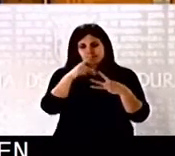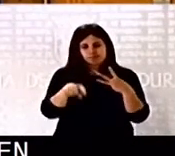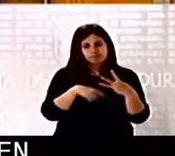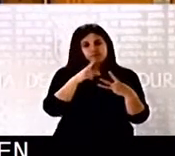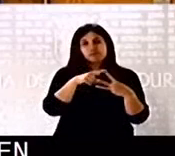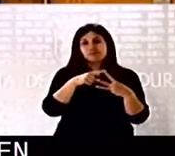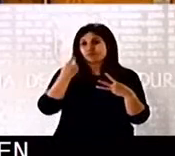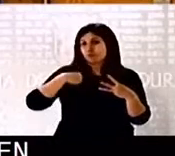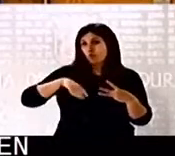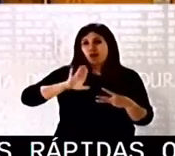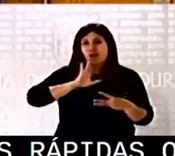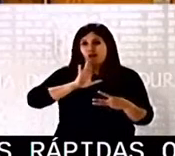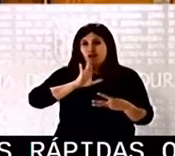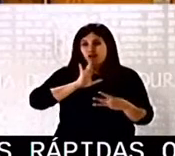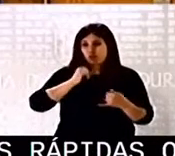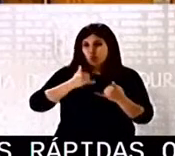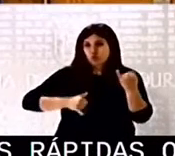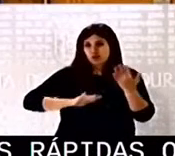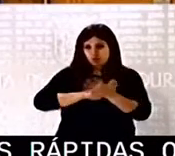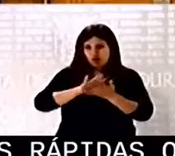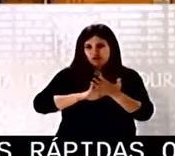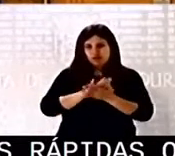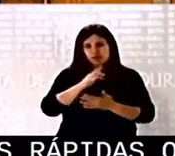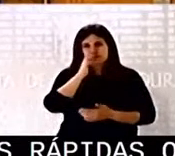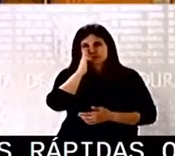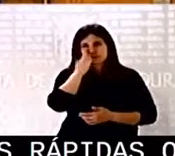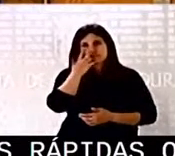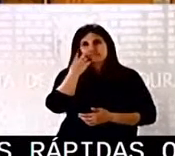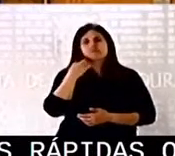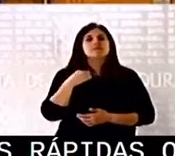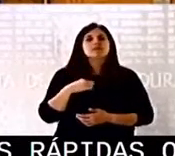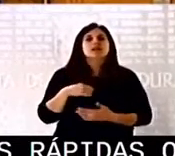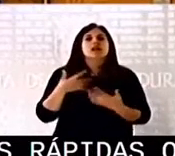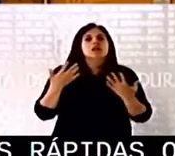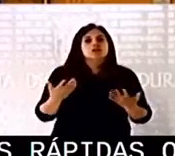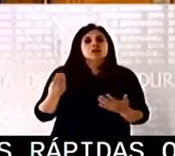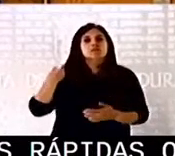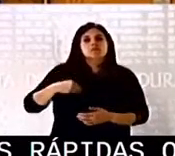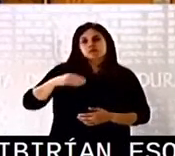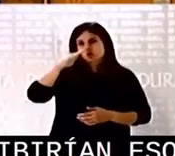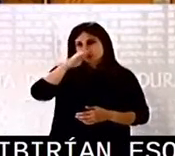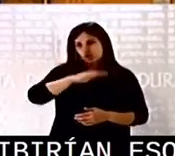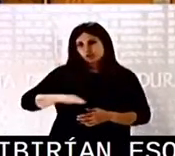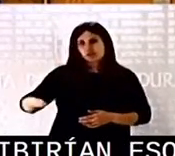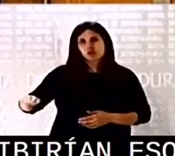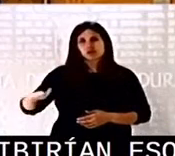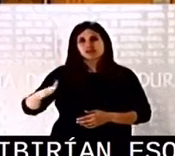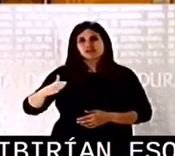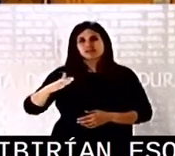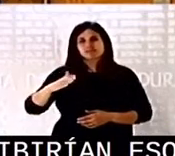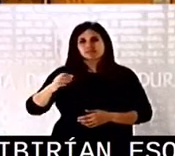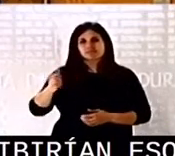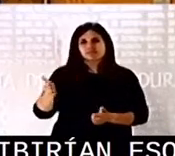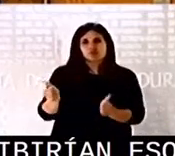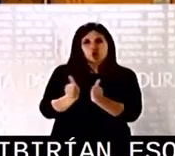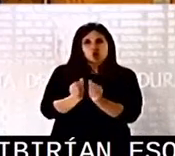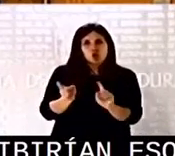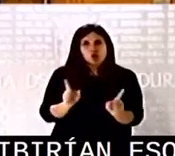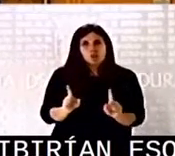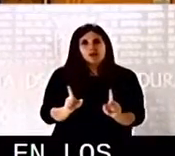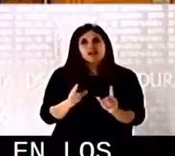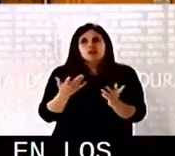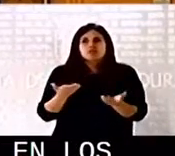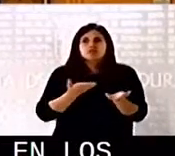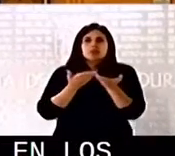acaba de comentar usted, ¿qué ayuda recibirían esos menores? Supongo que se integrarían en los centros de